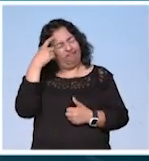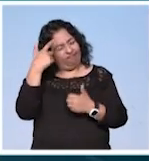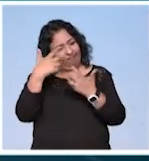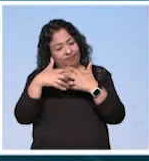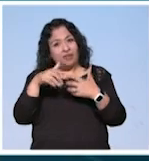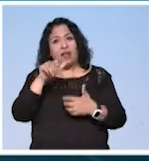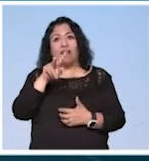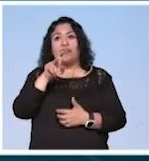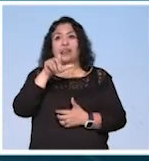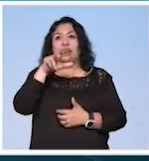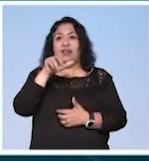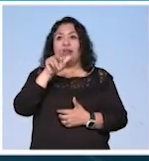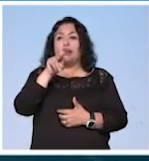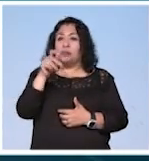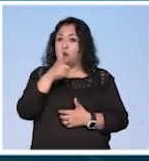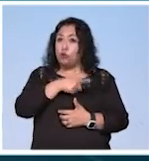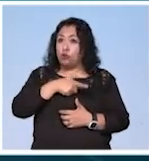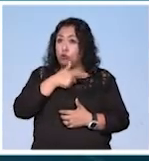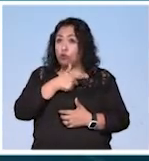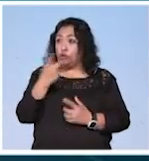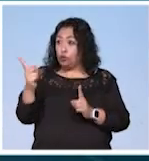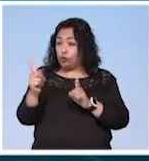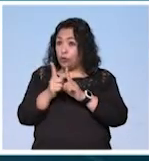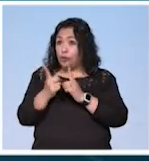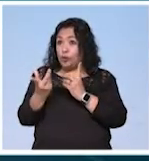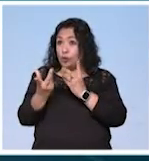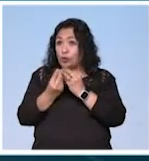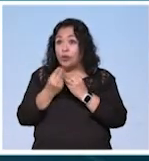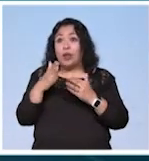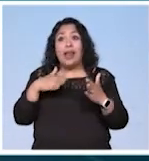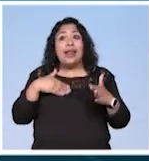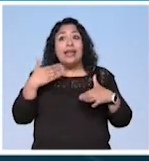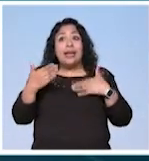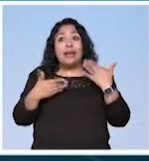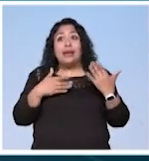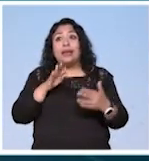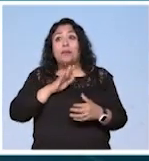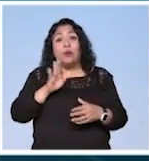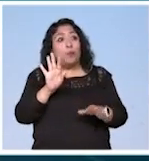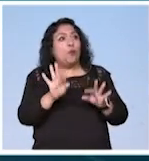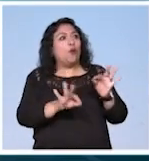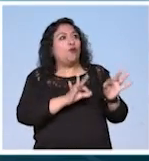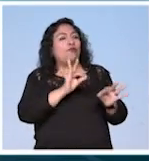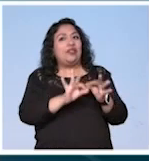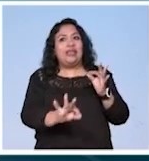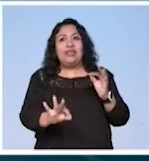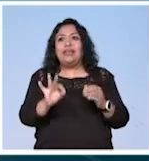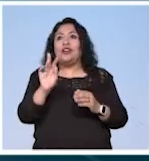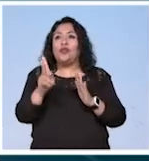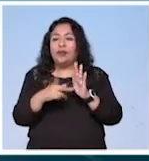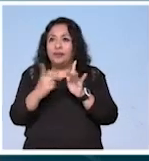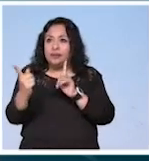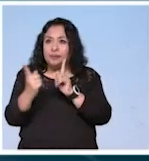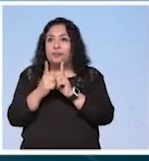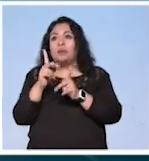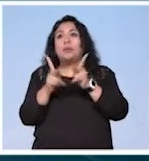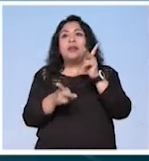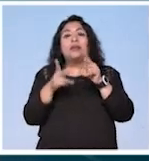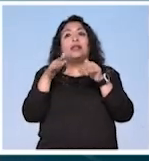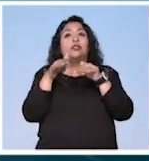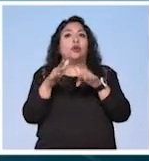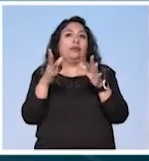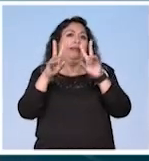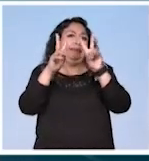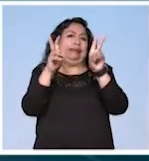Avenida Lester Qué gusto avelina estar aquí contigo qué alegría poder reencontrarse y platicar acerca de